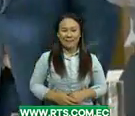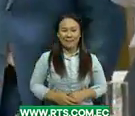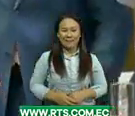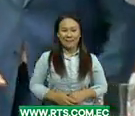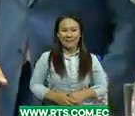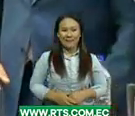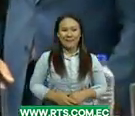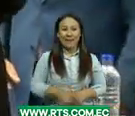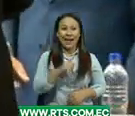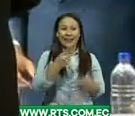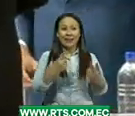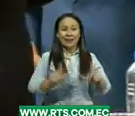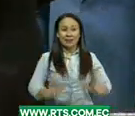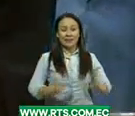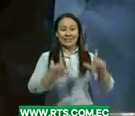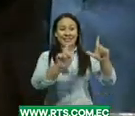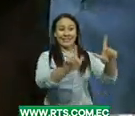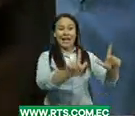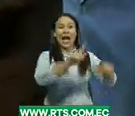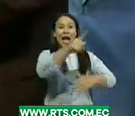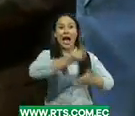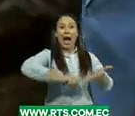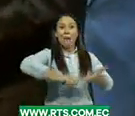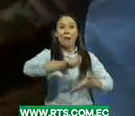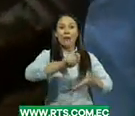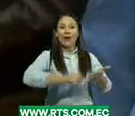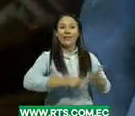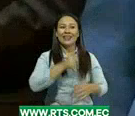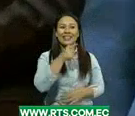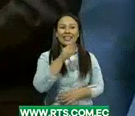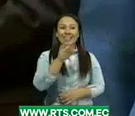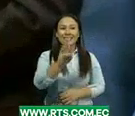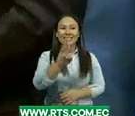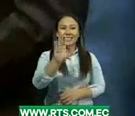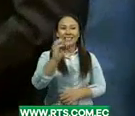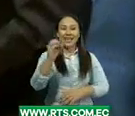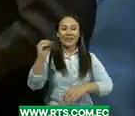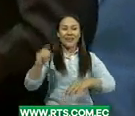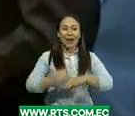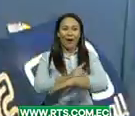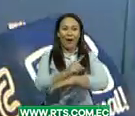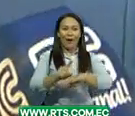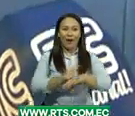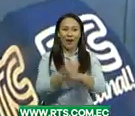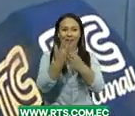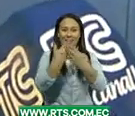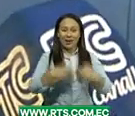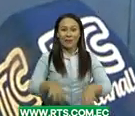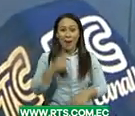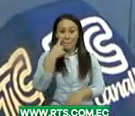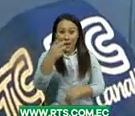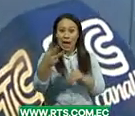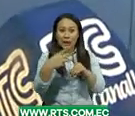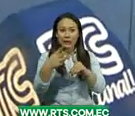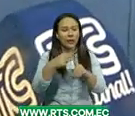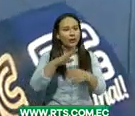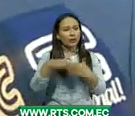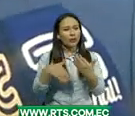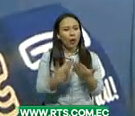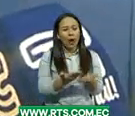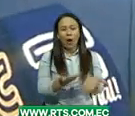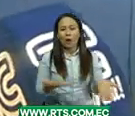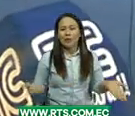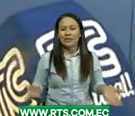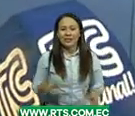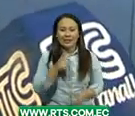Él también recibió su certificado de aprobación de las 600 horas de clases. Vean en las redes sociales todas las cosas que hacemos,